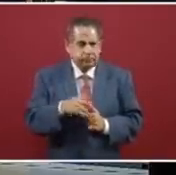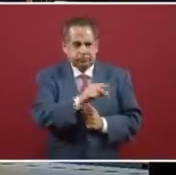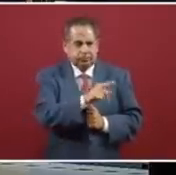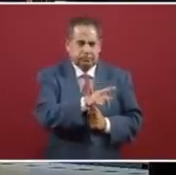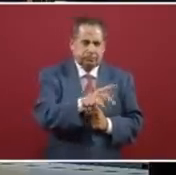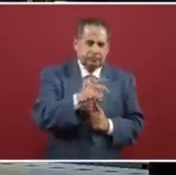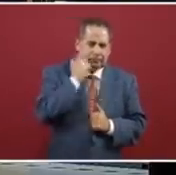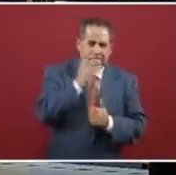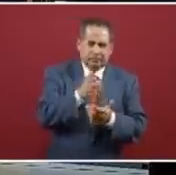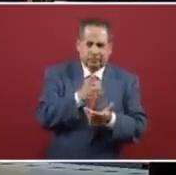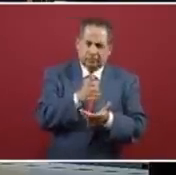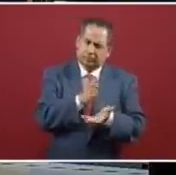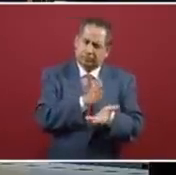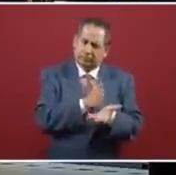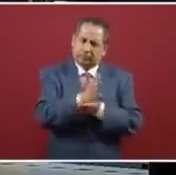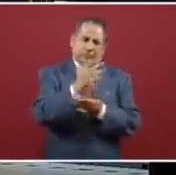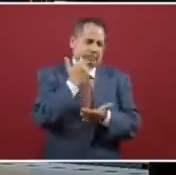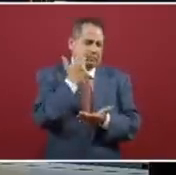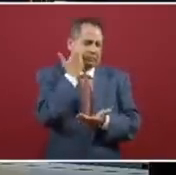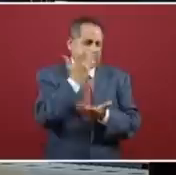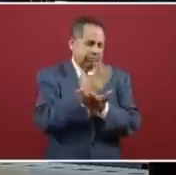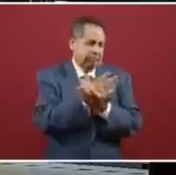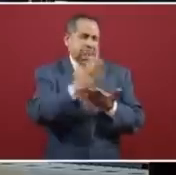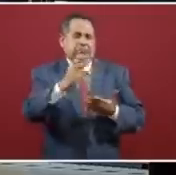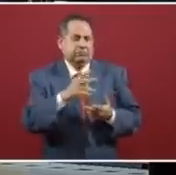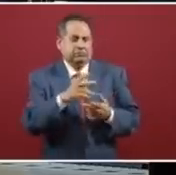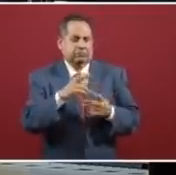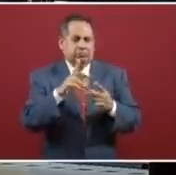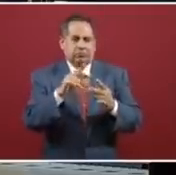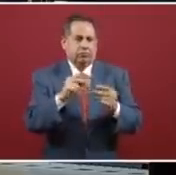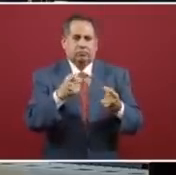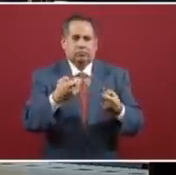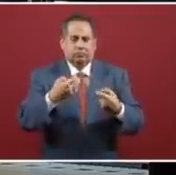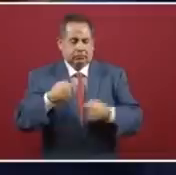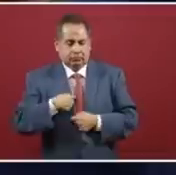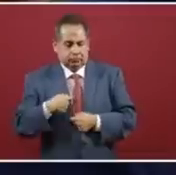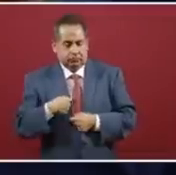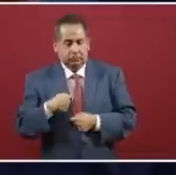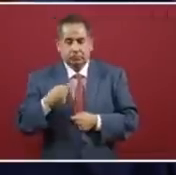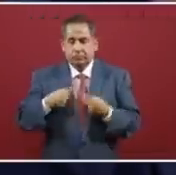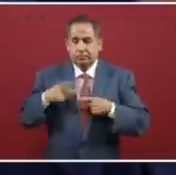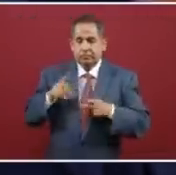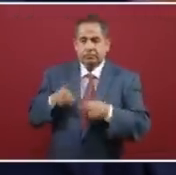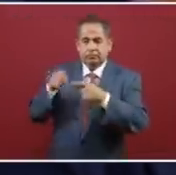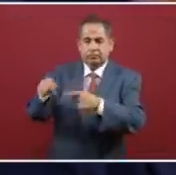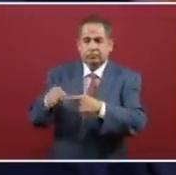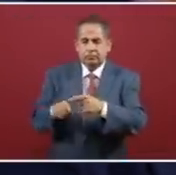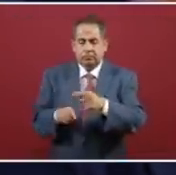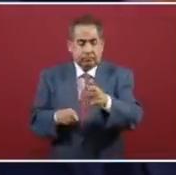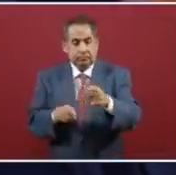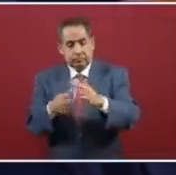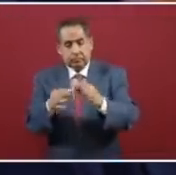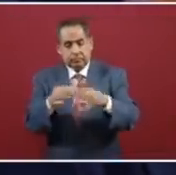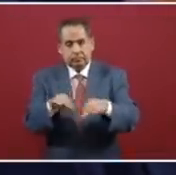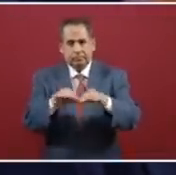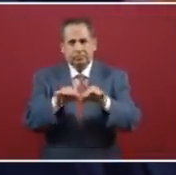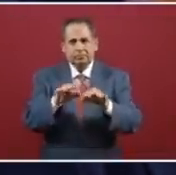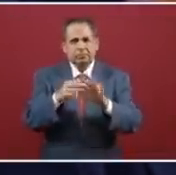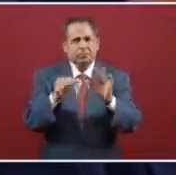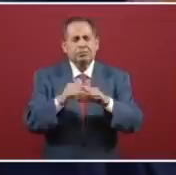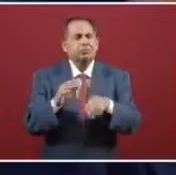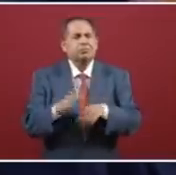a los periodistas porque no soy yo es la gente así es importante aclarar